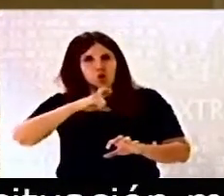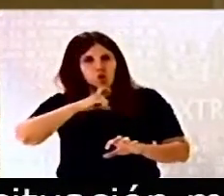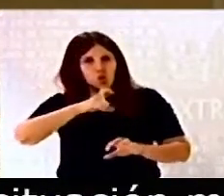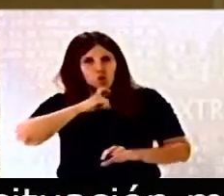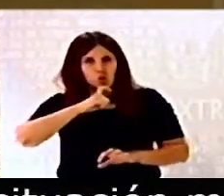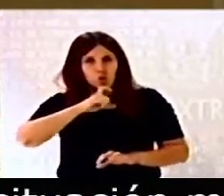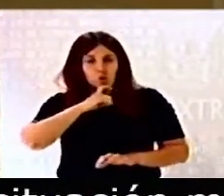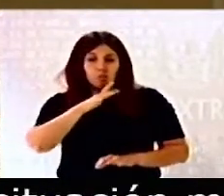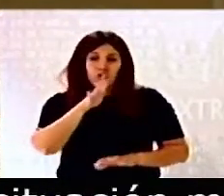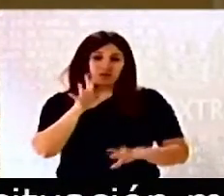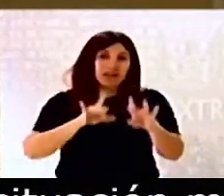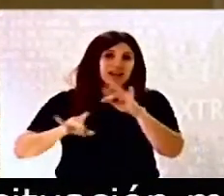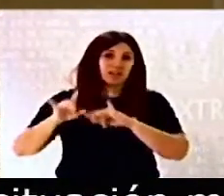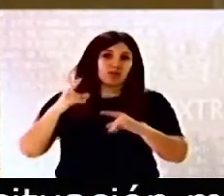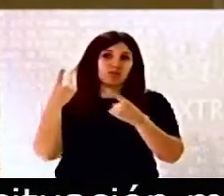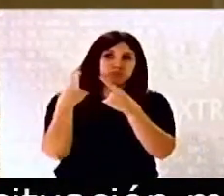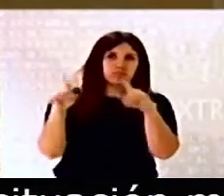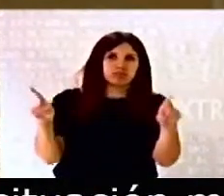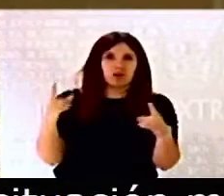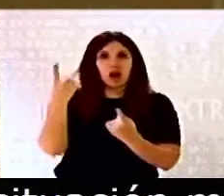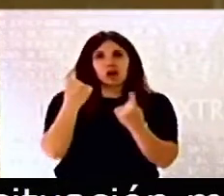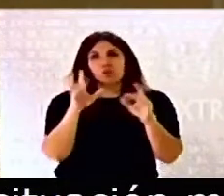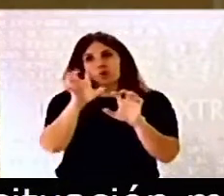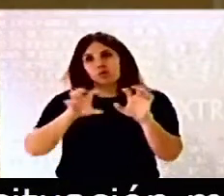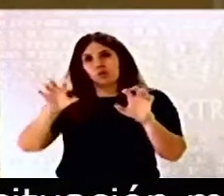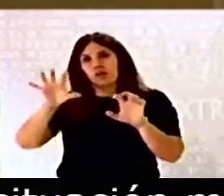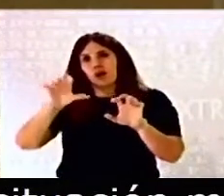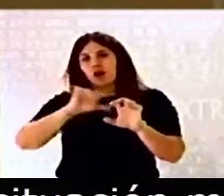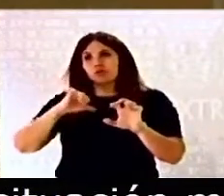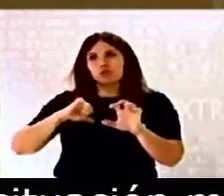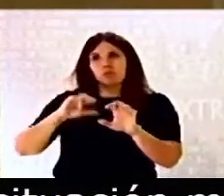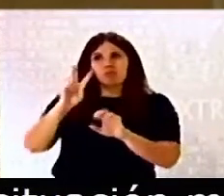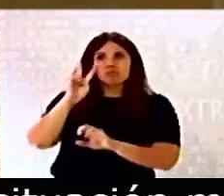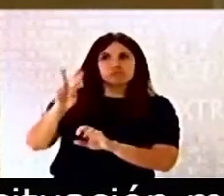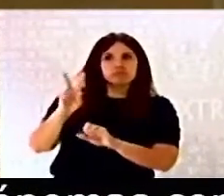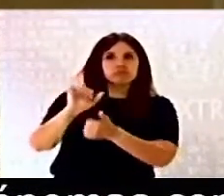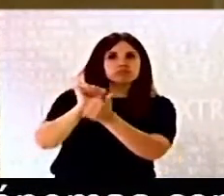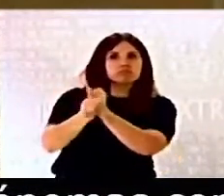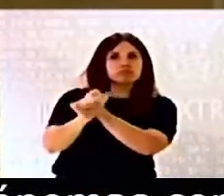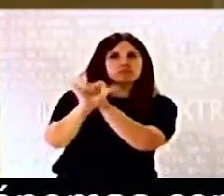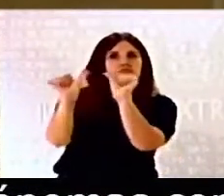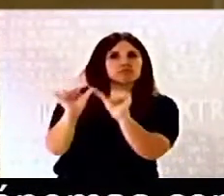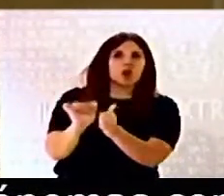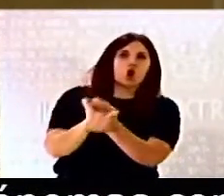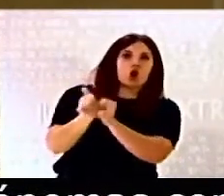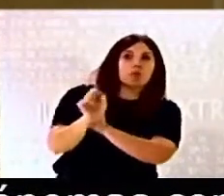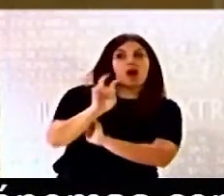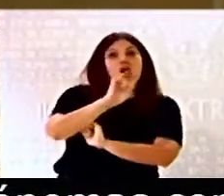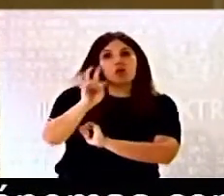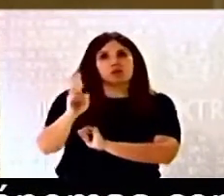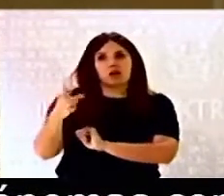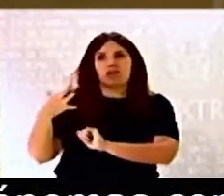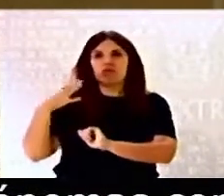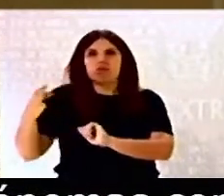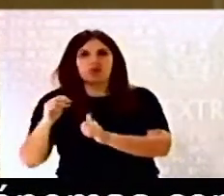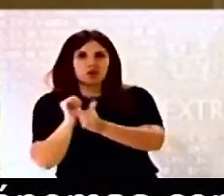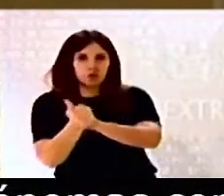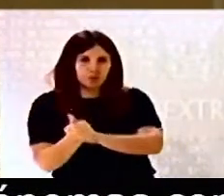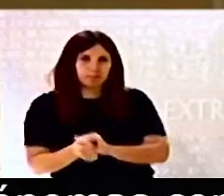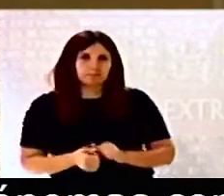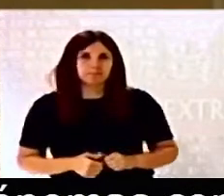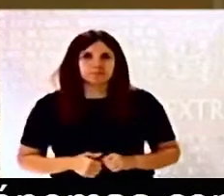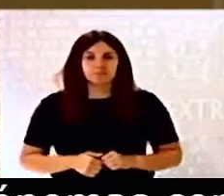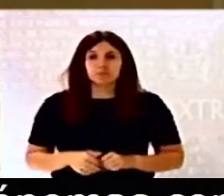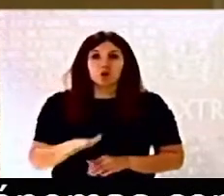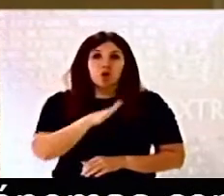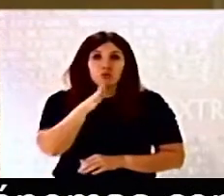territoriales, donde unas comunidades autónomas aprendemos de otras y otras aprenden de nosotros también,